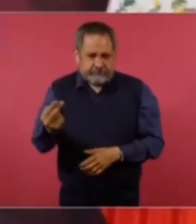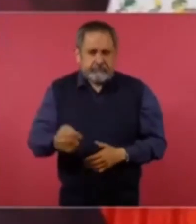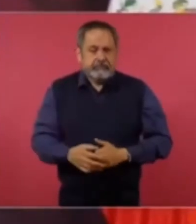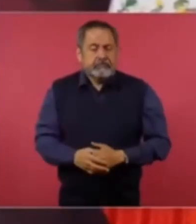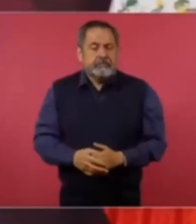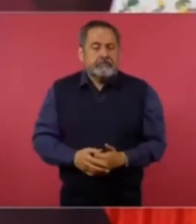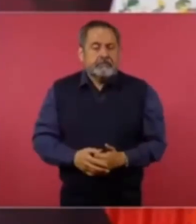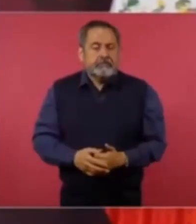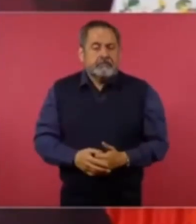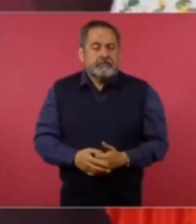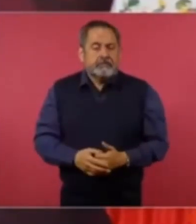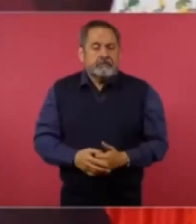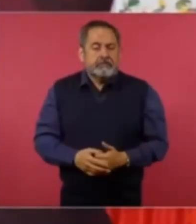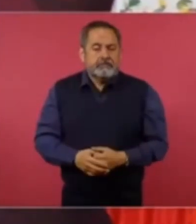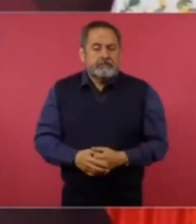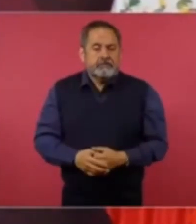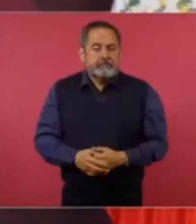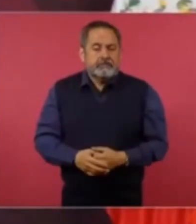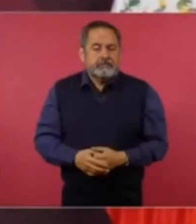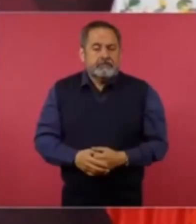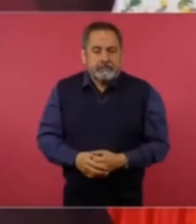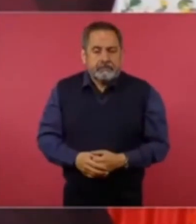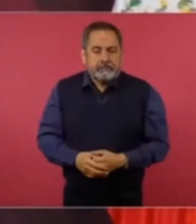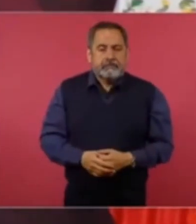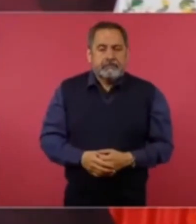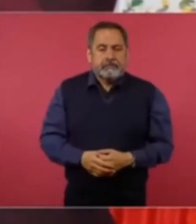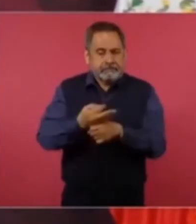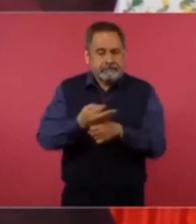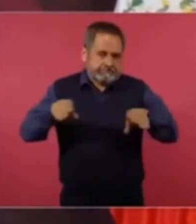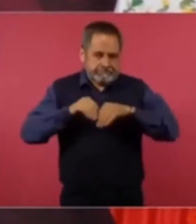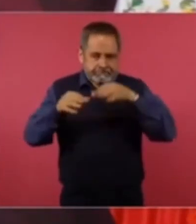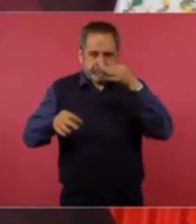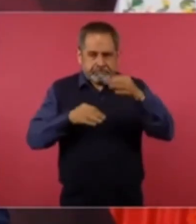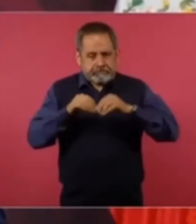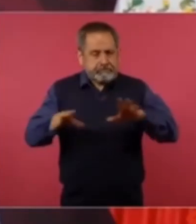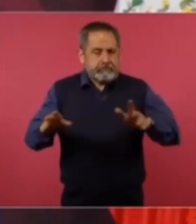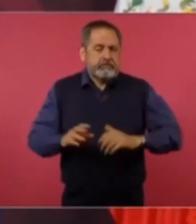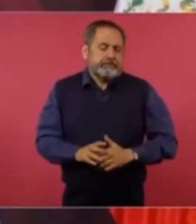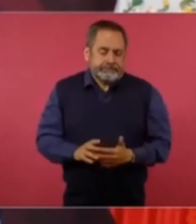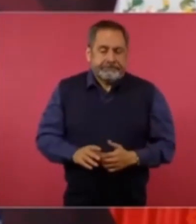Todo esto ahora, que bueno, ¿quién va a ser?